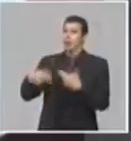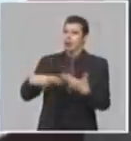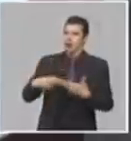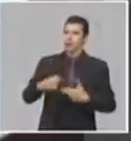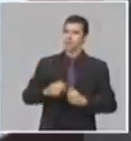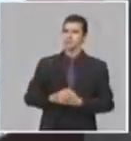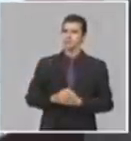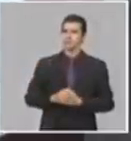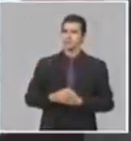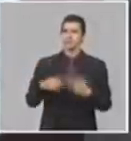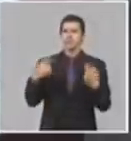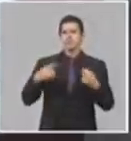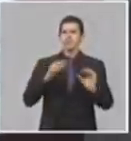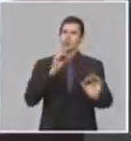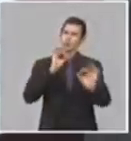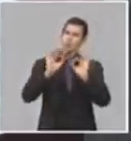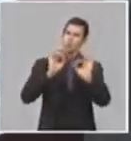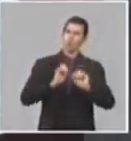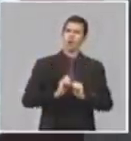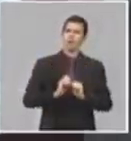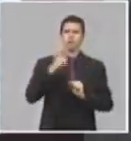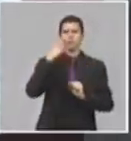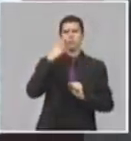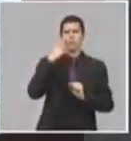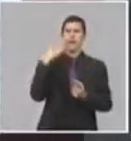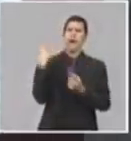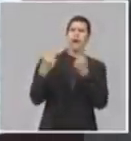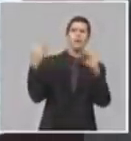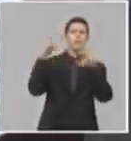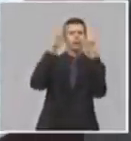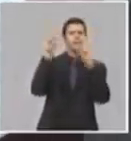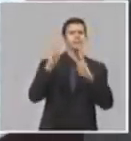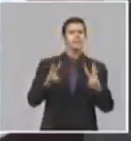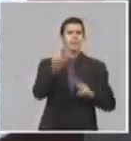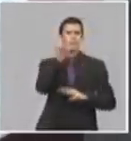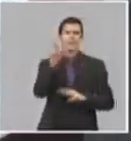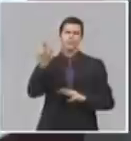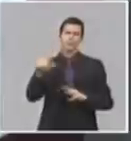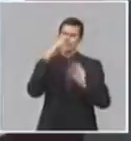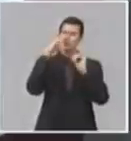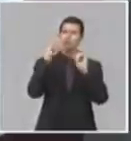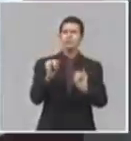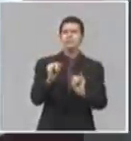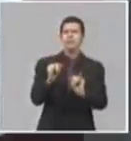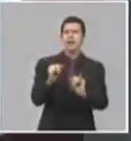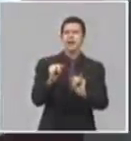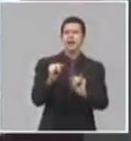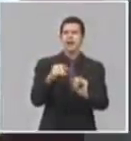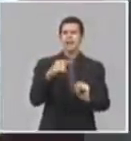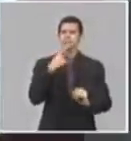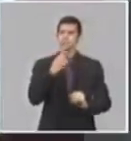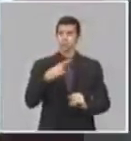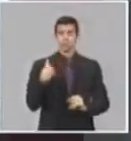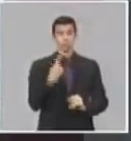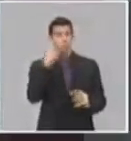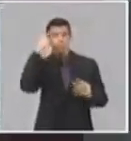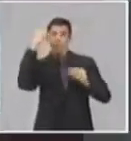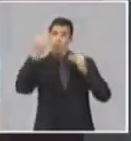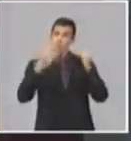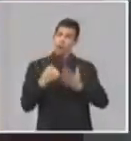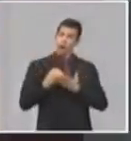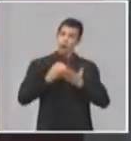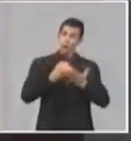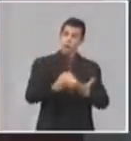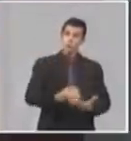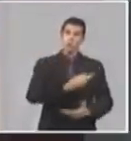de pensadores ahora muy preocupados por el pueblo y por los trabajadores, algunos que serían incapaces del menor sacrificio